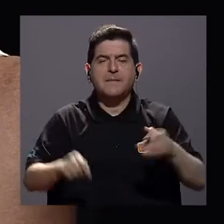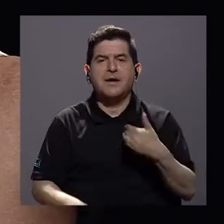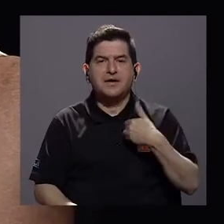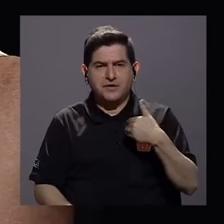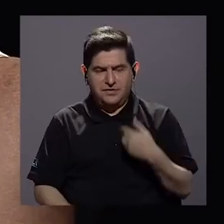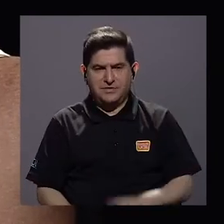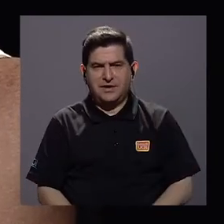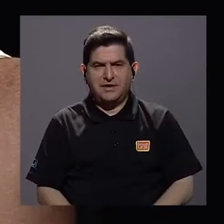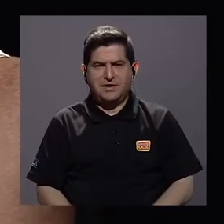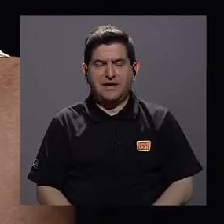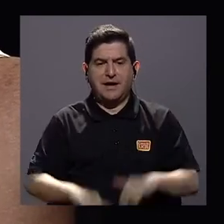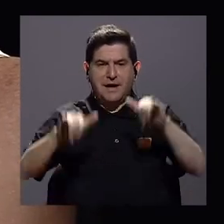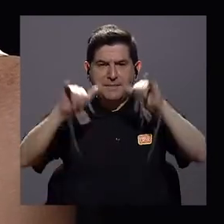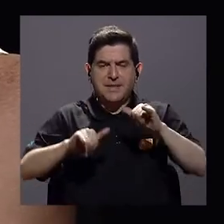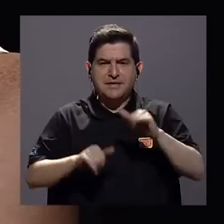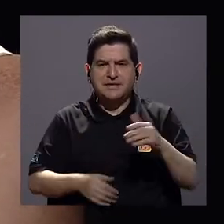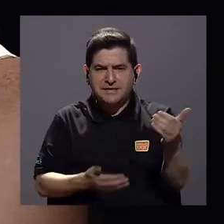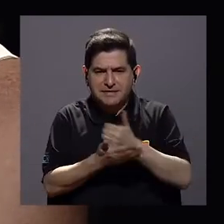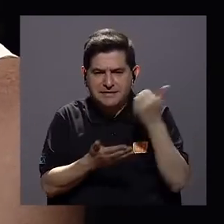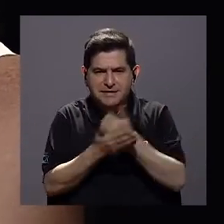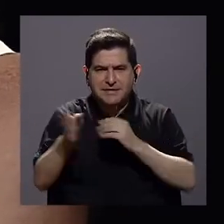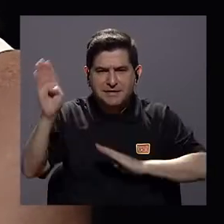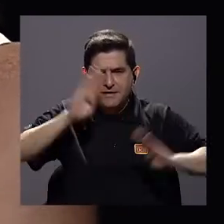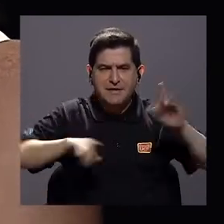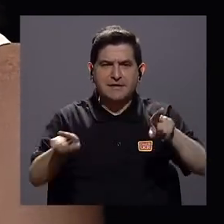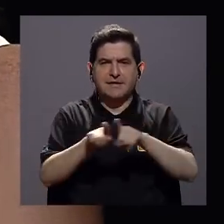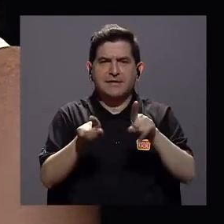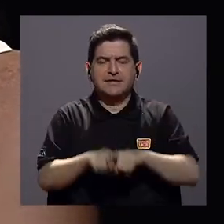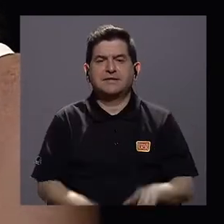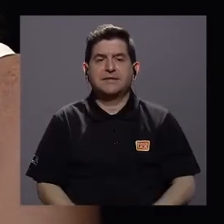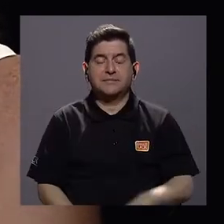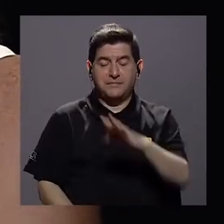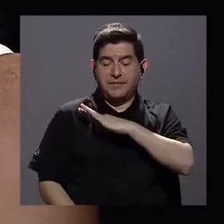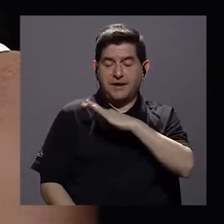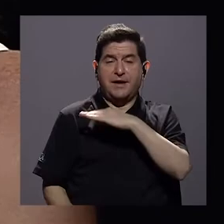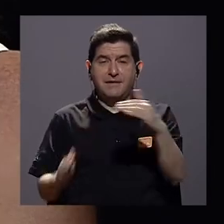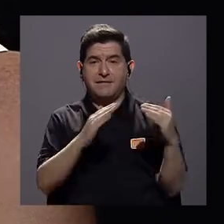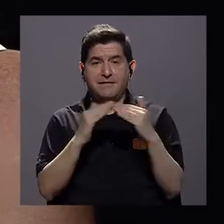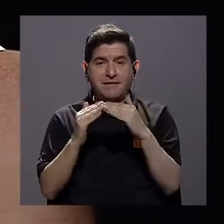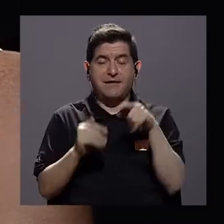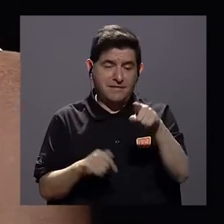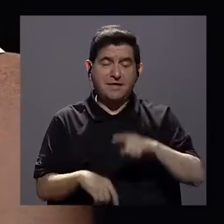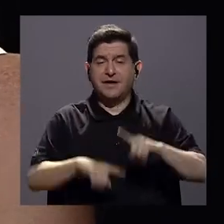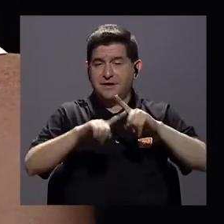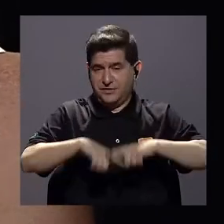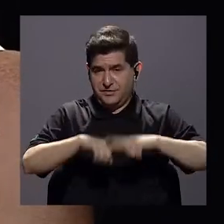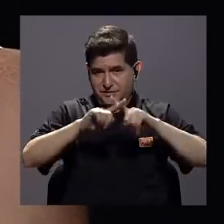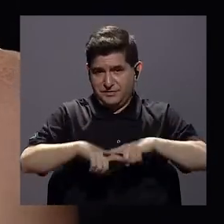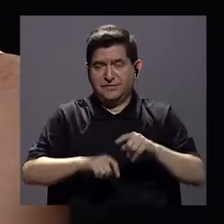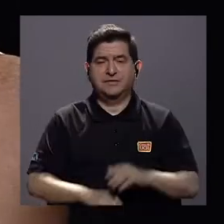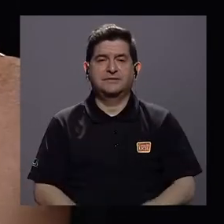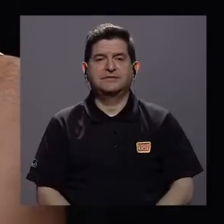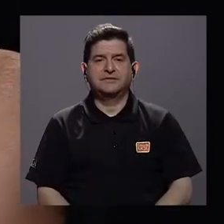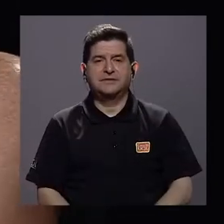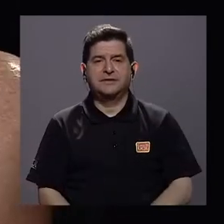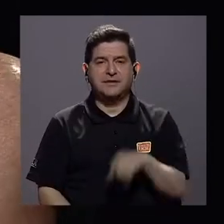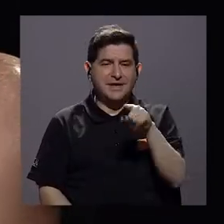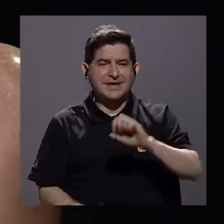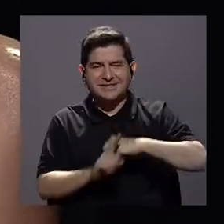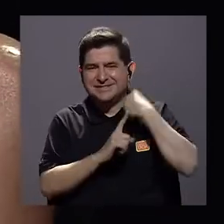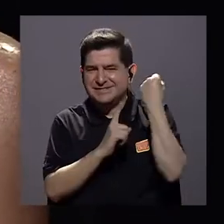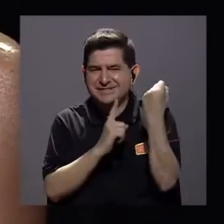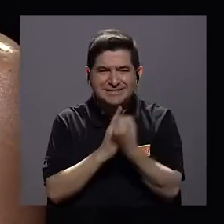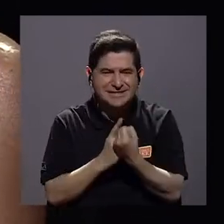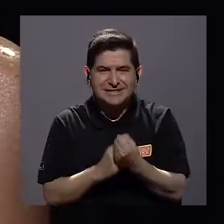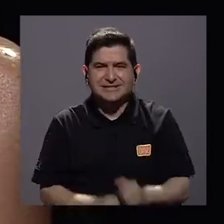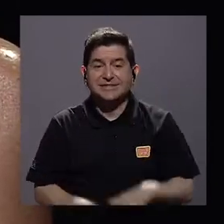una conservación de los recursos biológicos como también un beneficio para las comunidades que viven de esos recursos? Esa